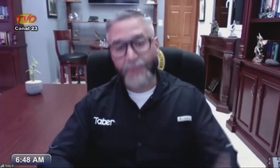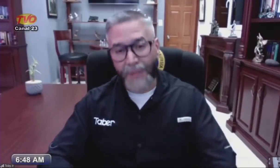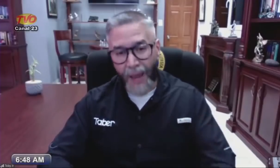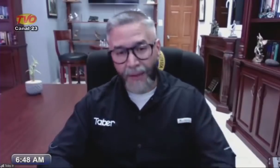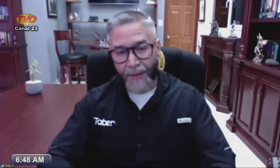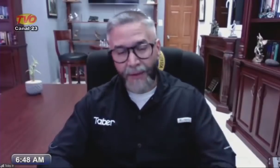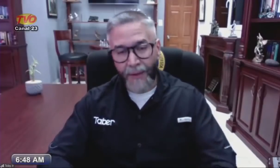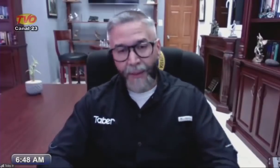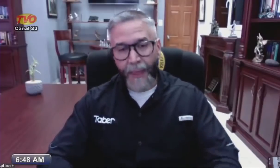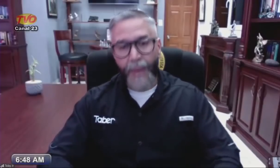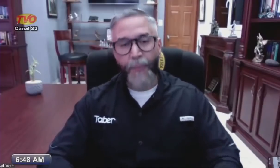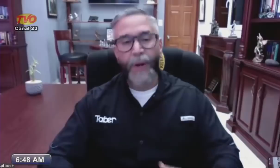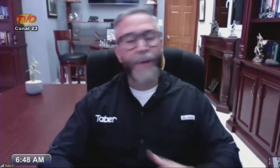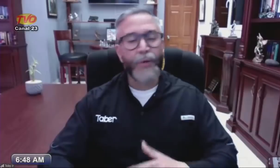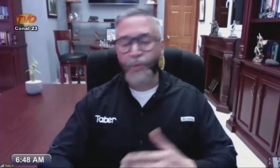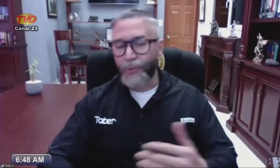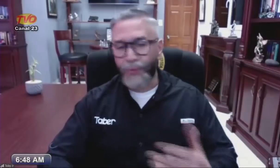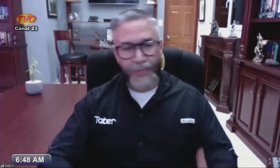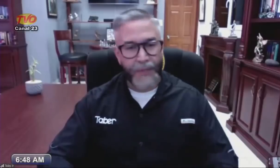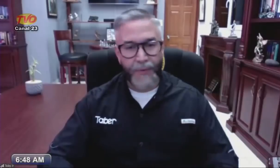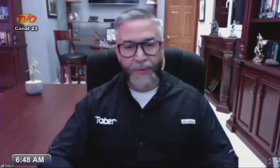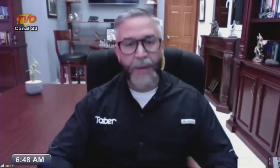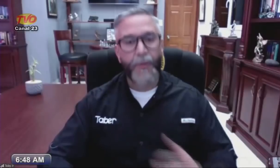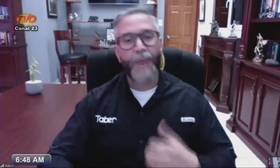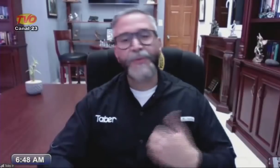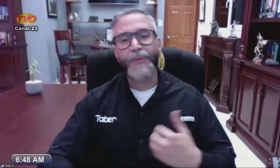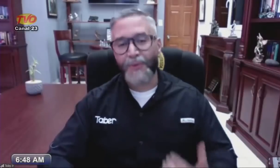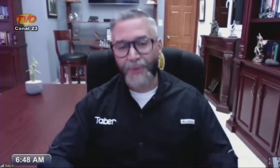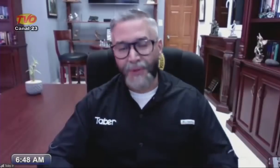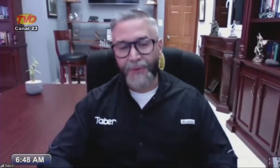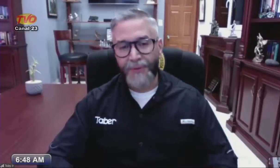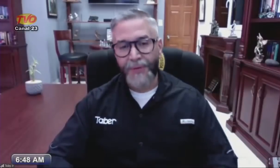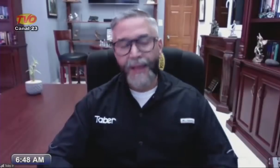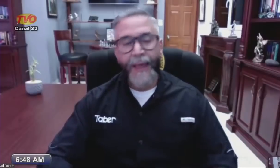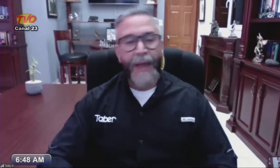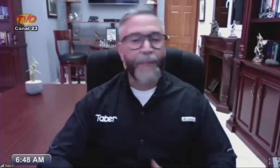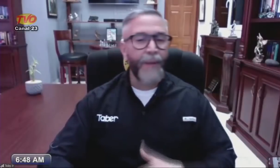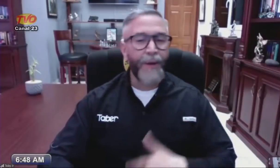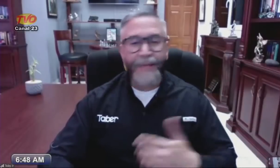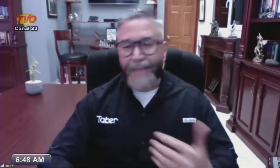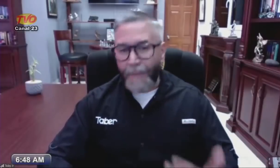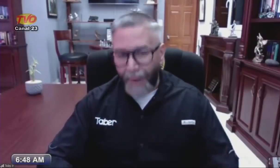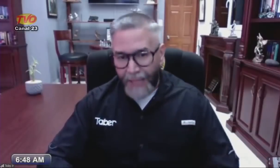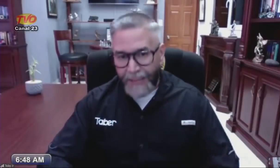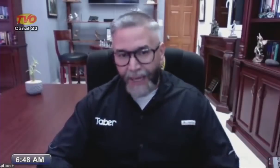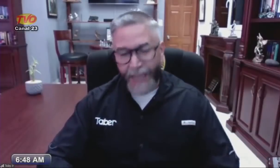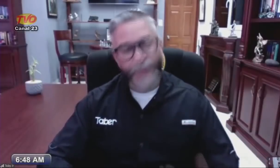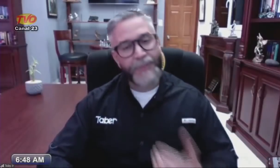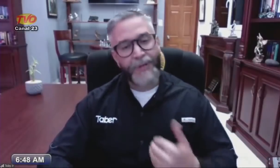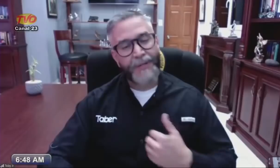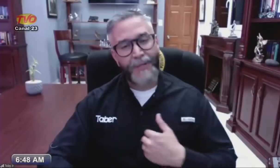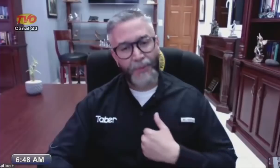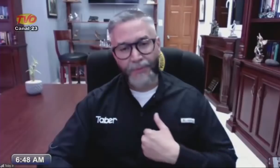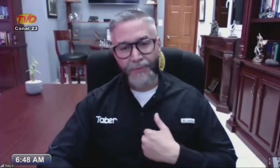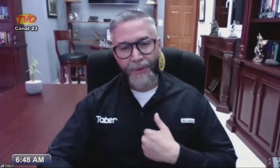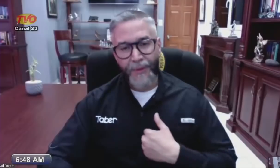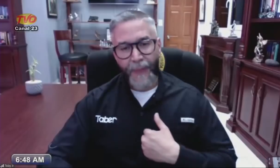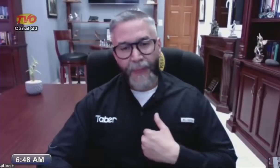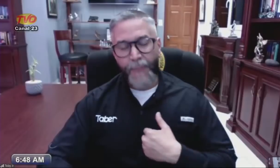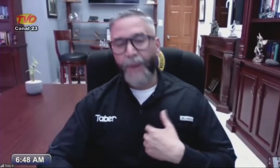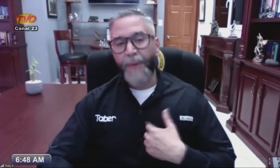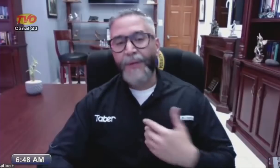problema es usted el problema no son sus hijos el problema sobre un socio el problema no es la empresa es nuestra actitud